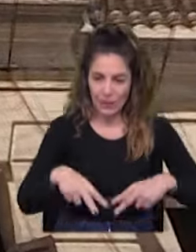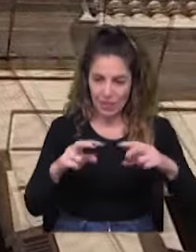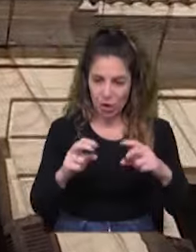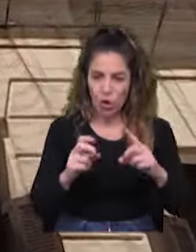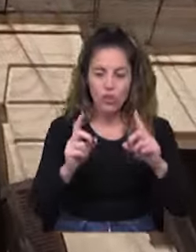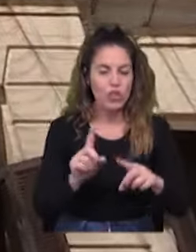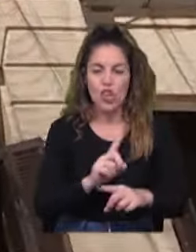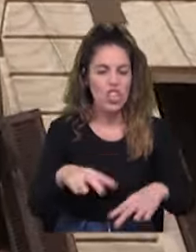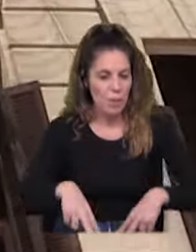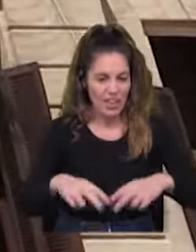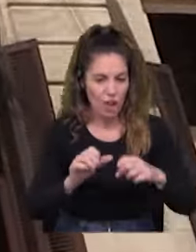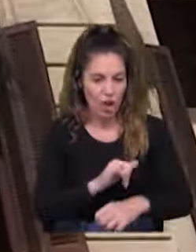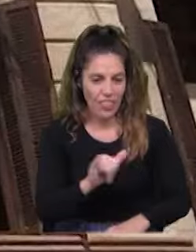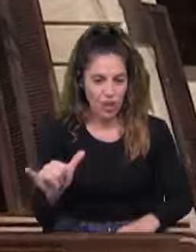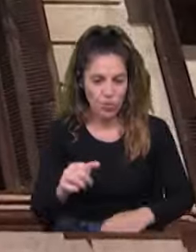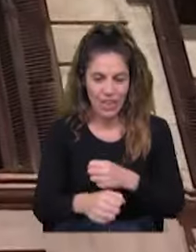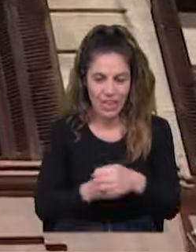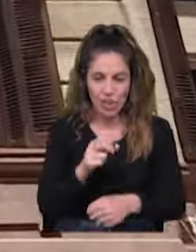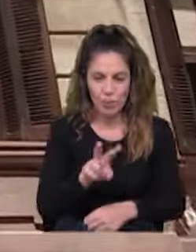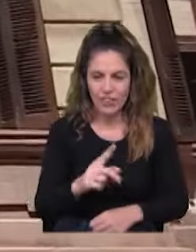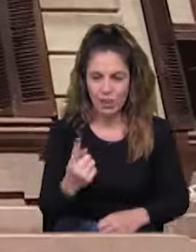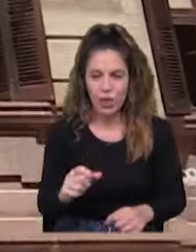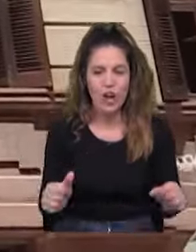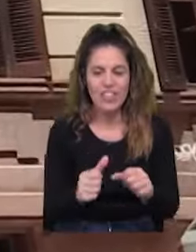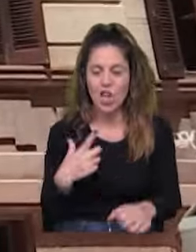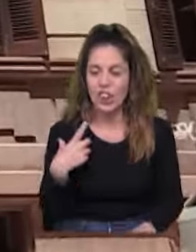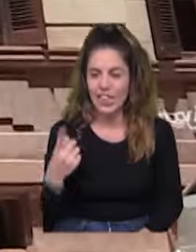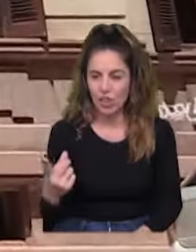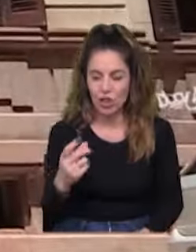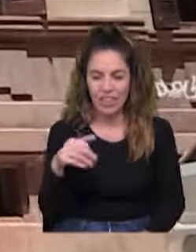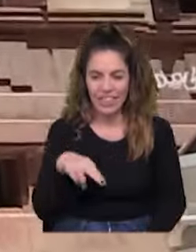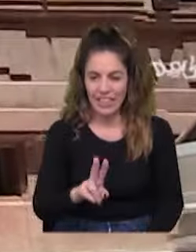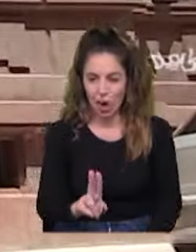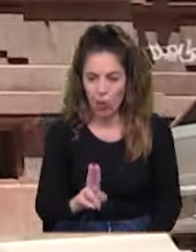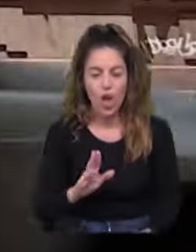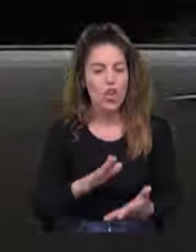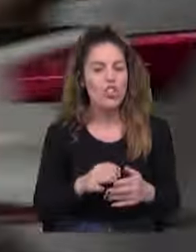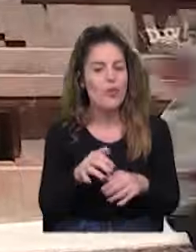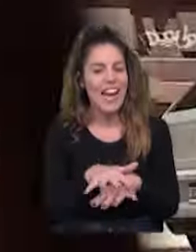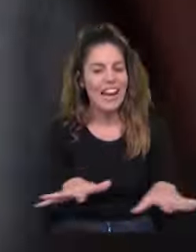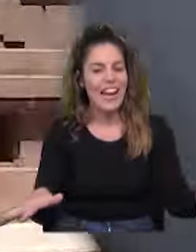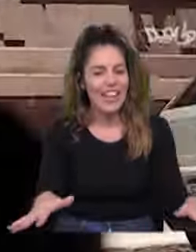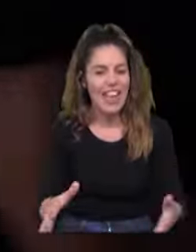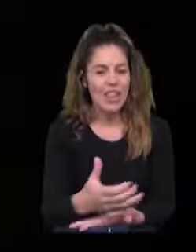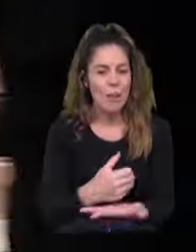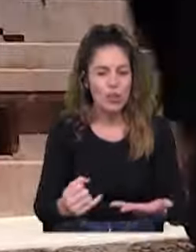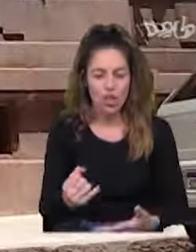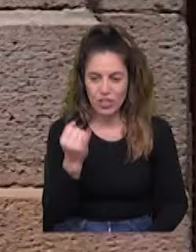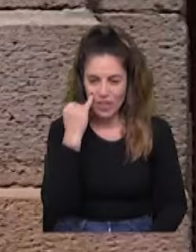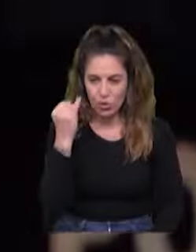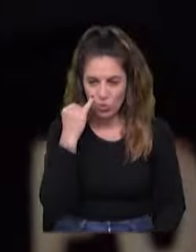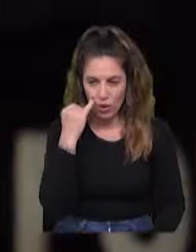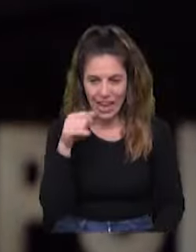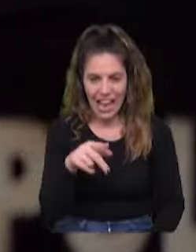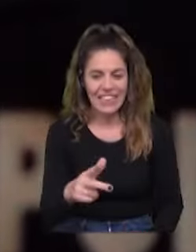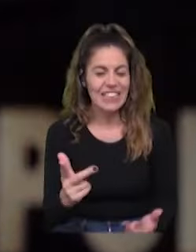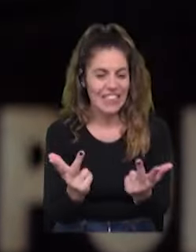tampoco se investigó la denuncia que en 2021 hizo el propio directorio del inau sobre una red de explotación sexual en torno al inau de